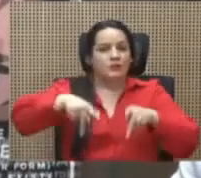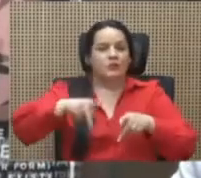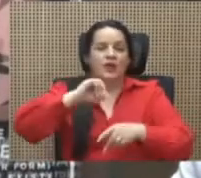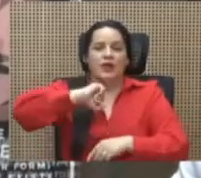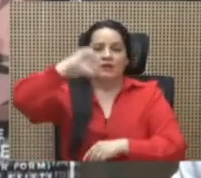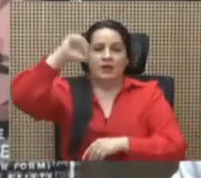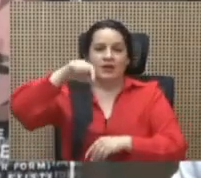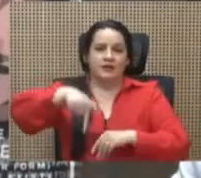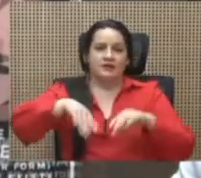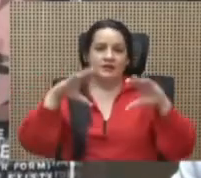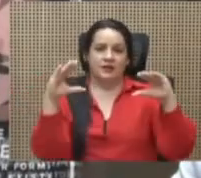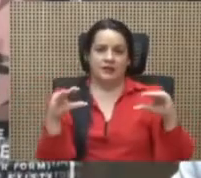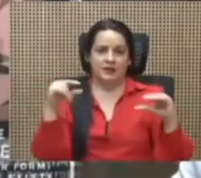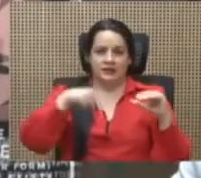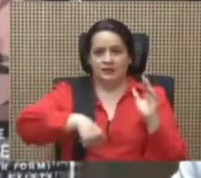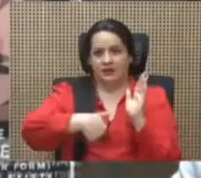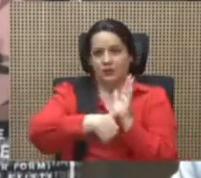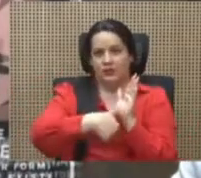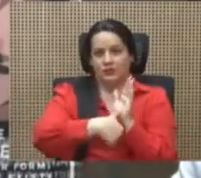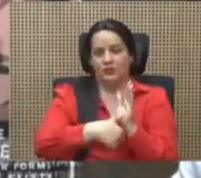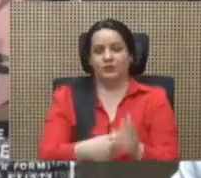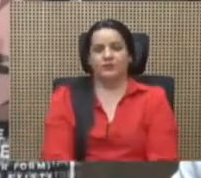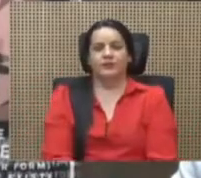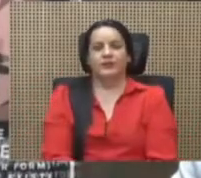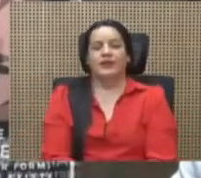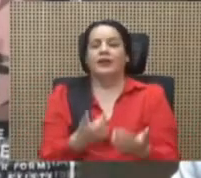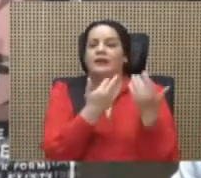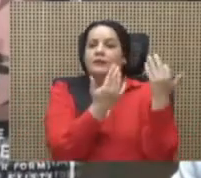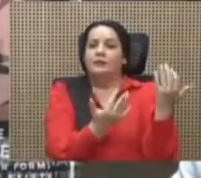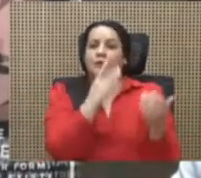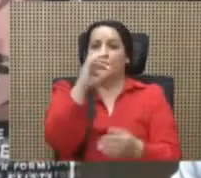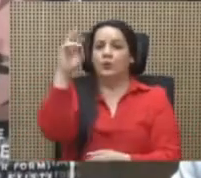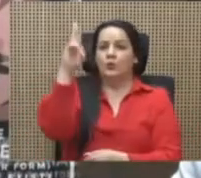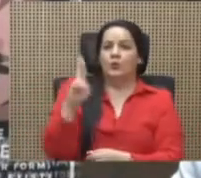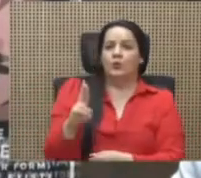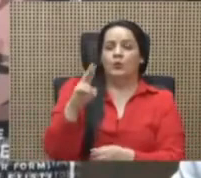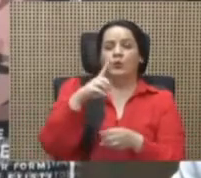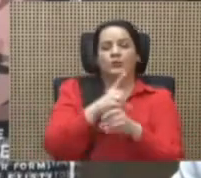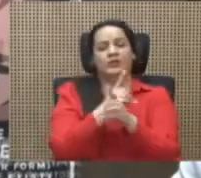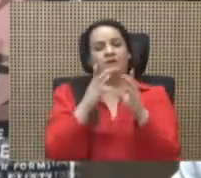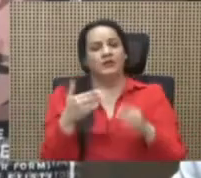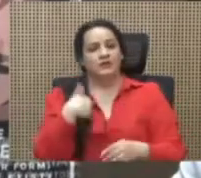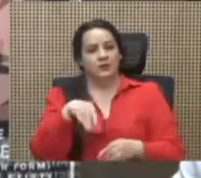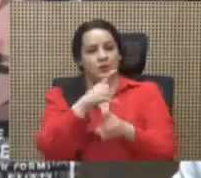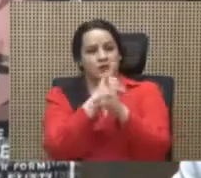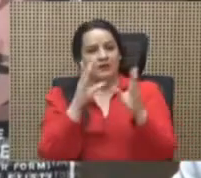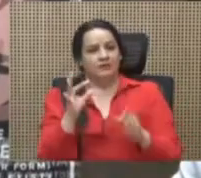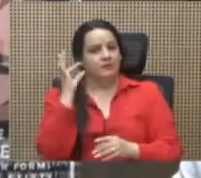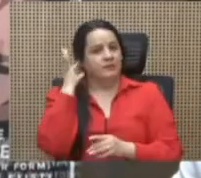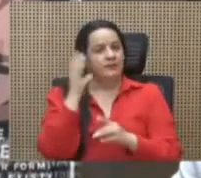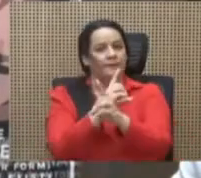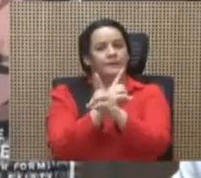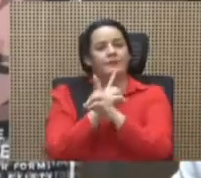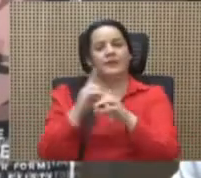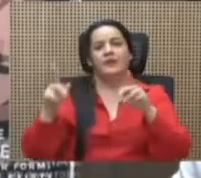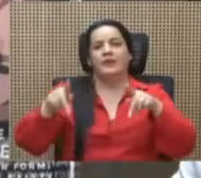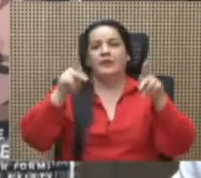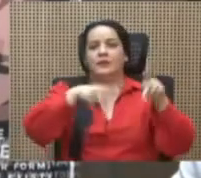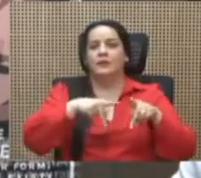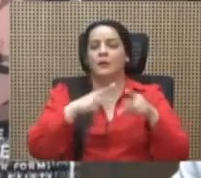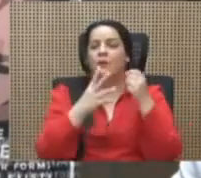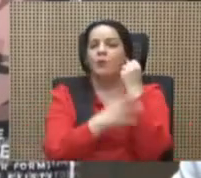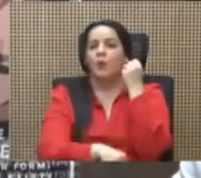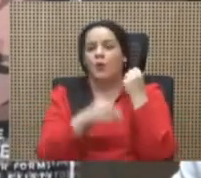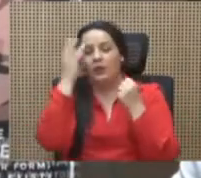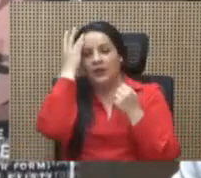esta tarde en esta votación Qué espera Costa Rica un defensor o defensora que defienda a la gente pobre de